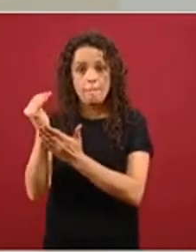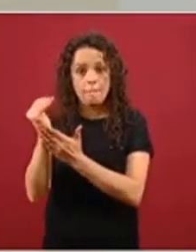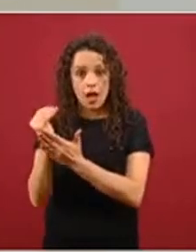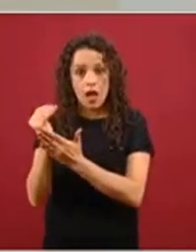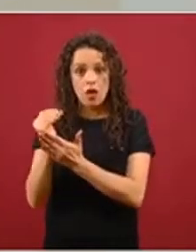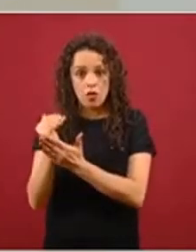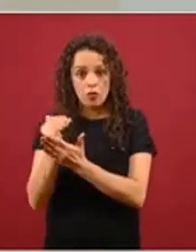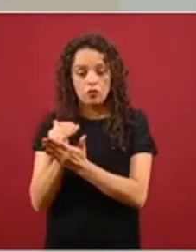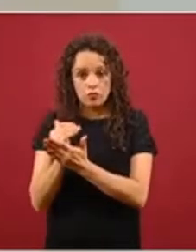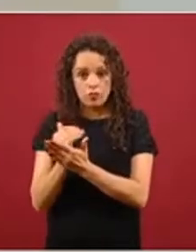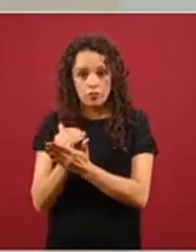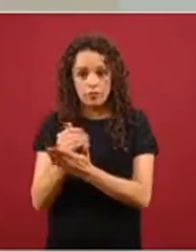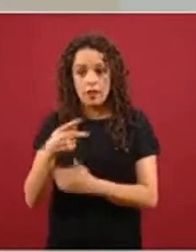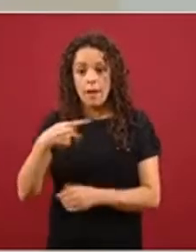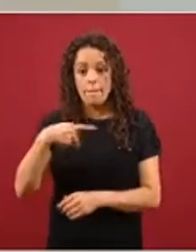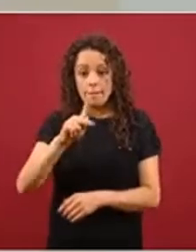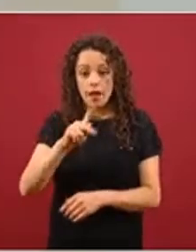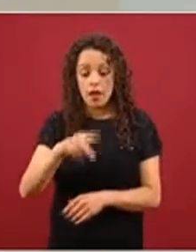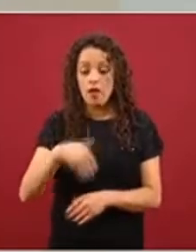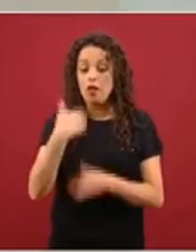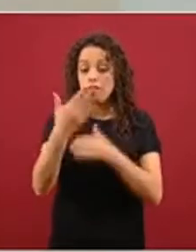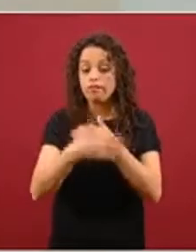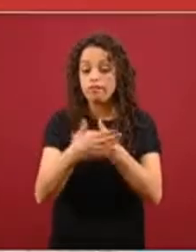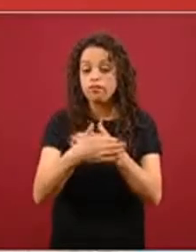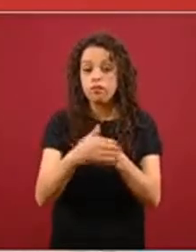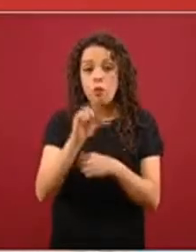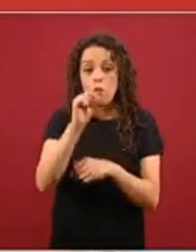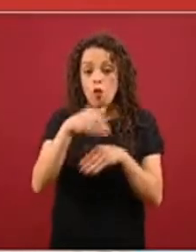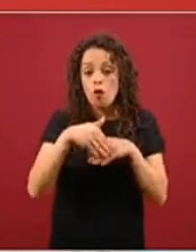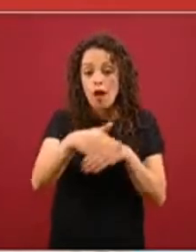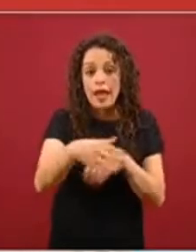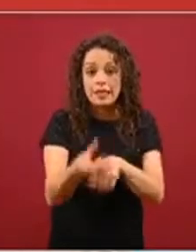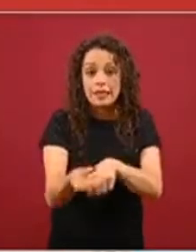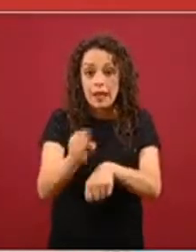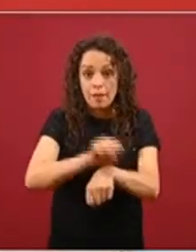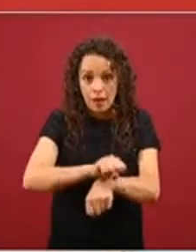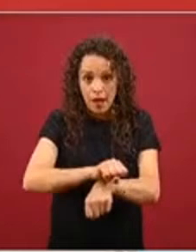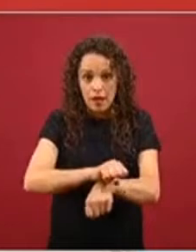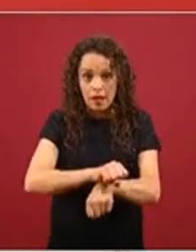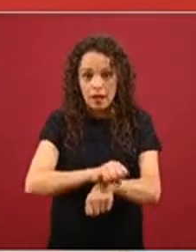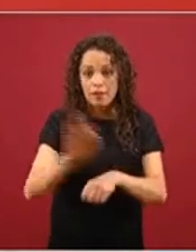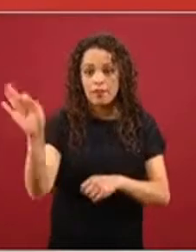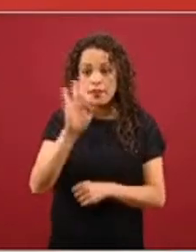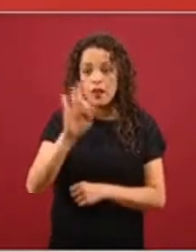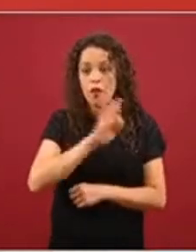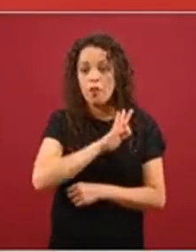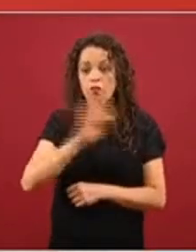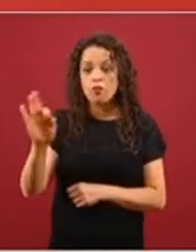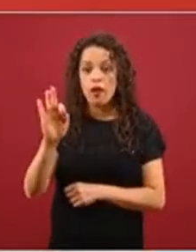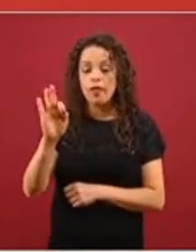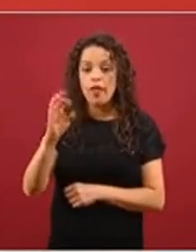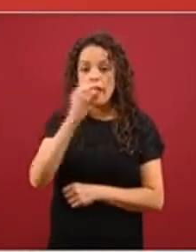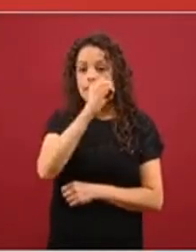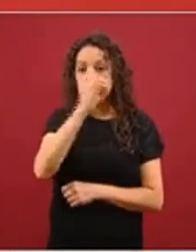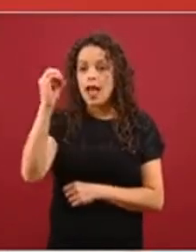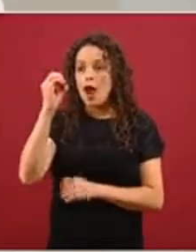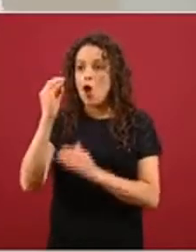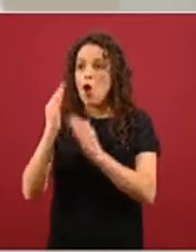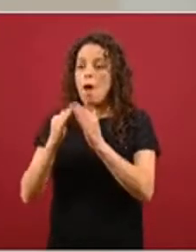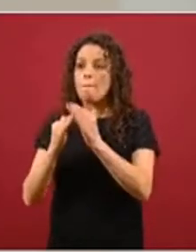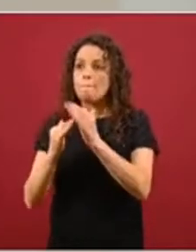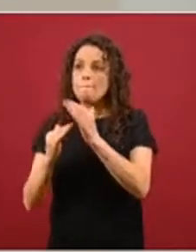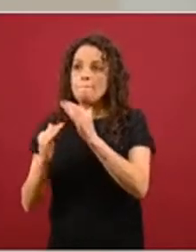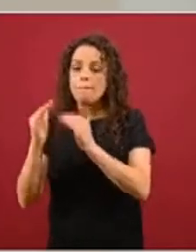Llegaremos a un punto en las próximas pocas semanas en donde podremos llegar hasta cero aumento. Es